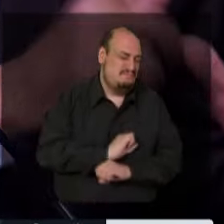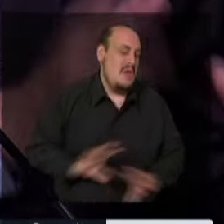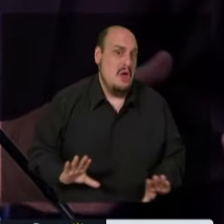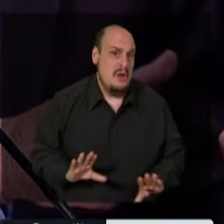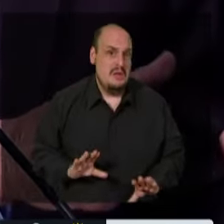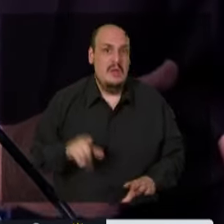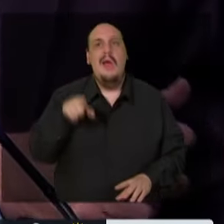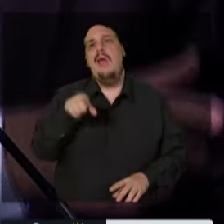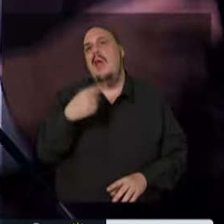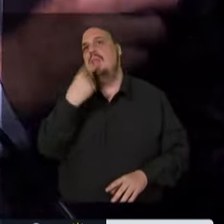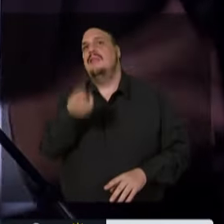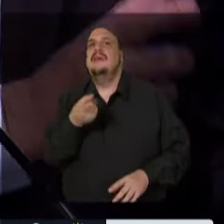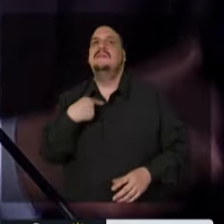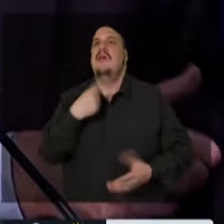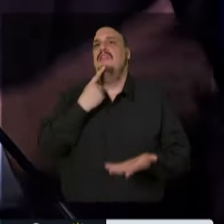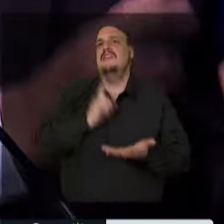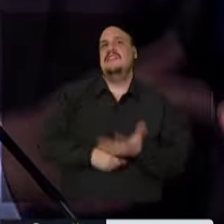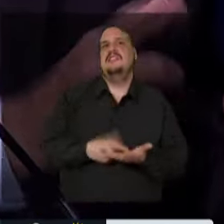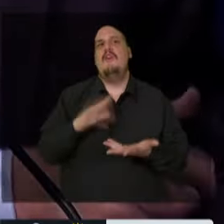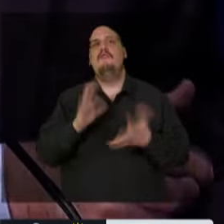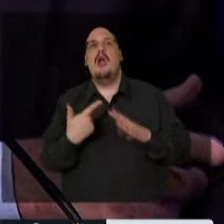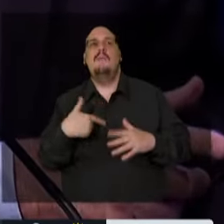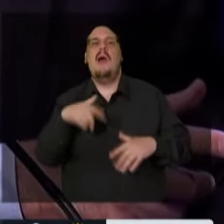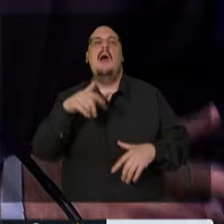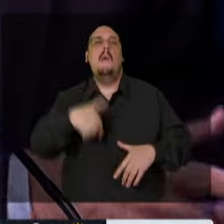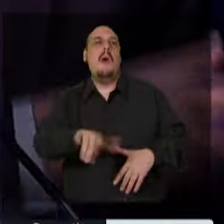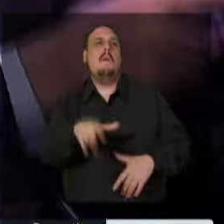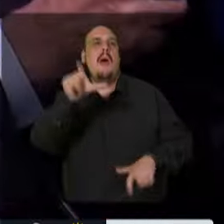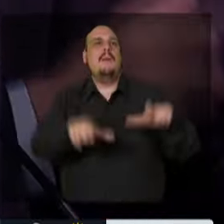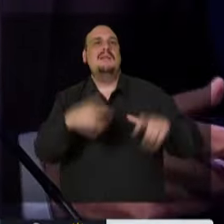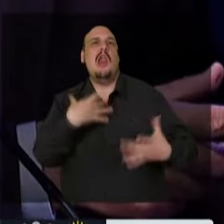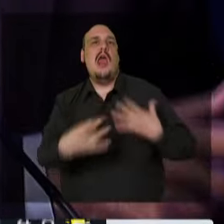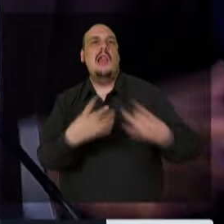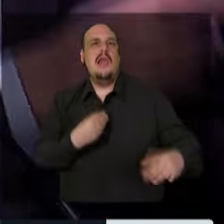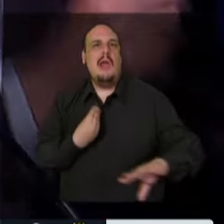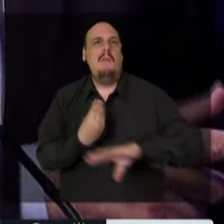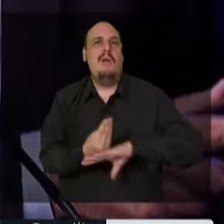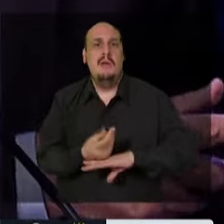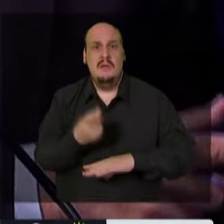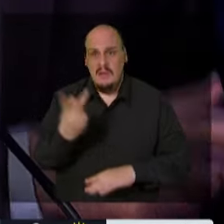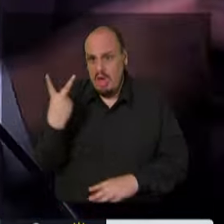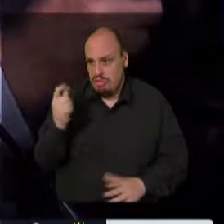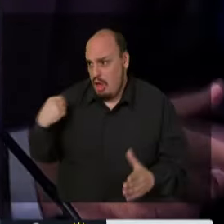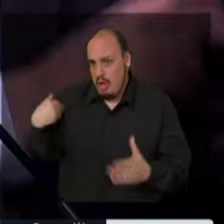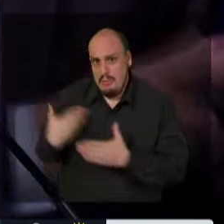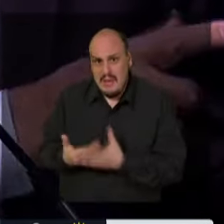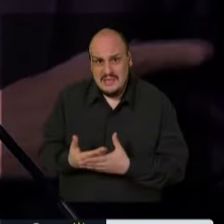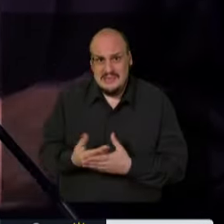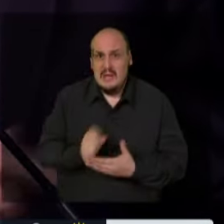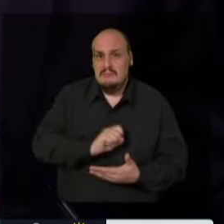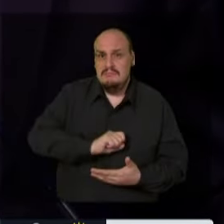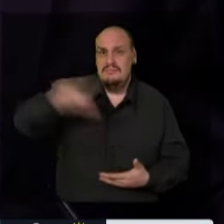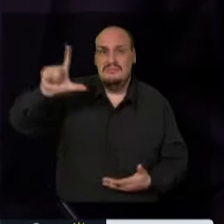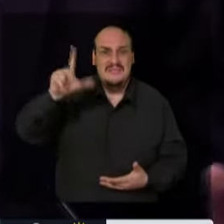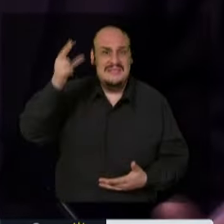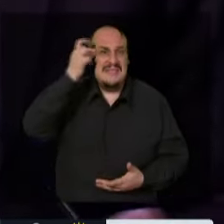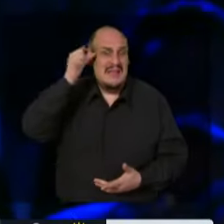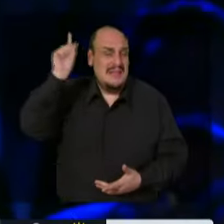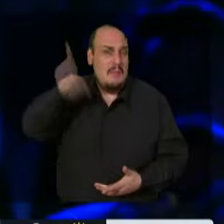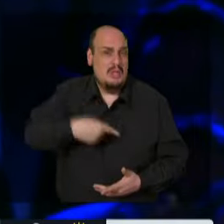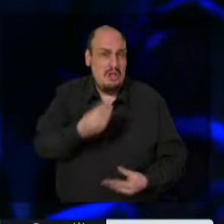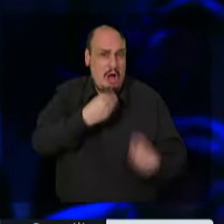medidas electoraleras, no va a poder compensar ni por asomo cómo en 2 meses aumentó 30% los